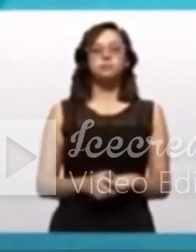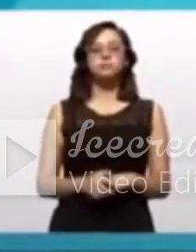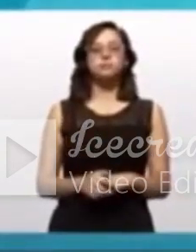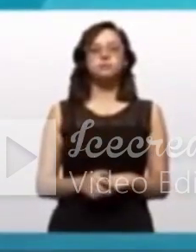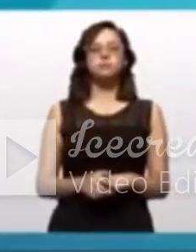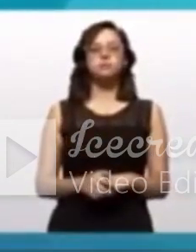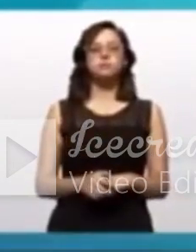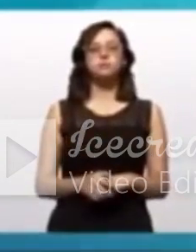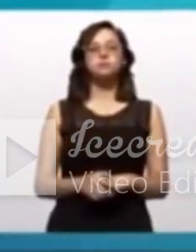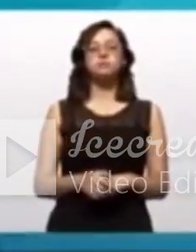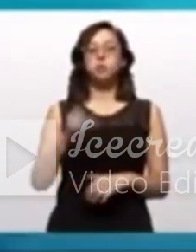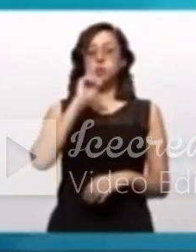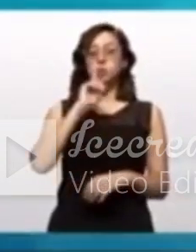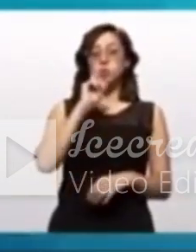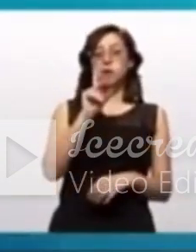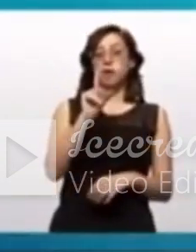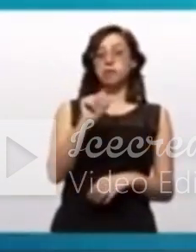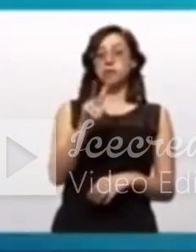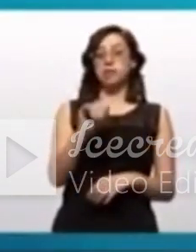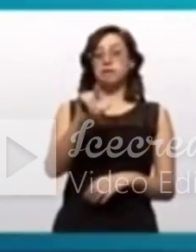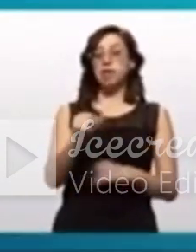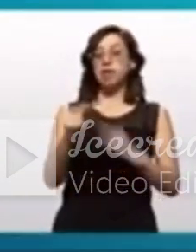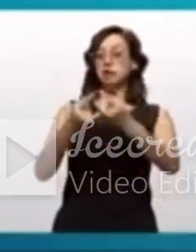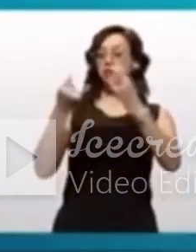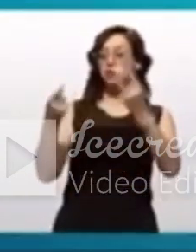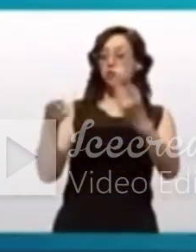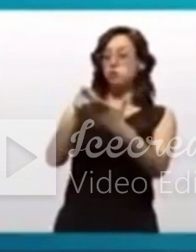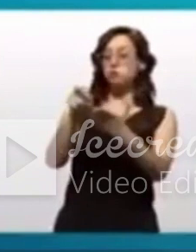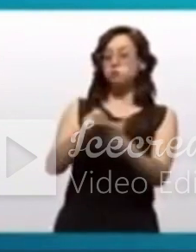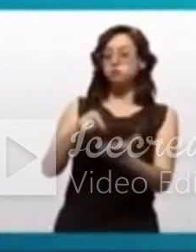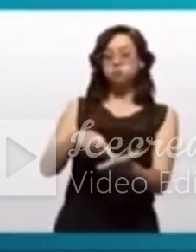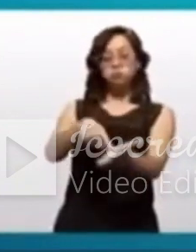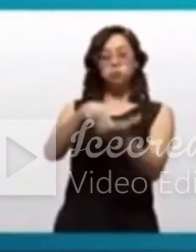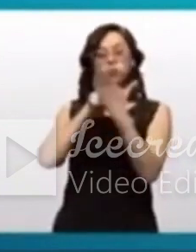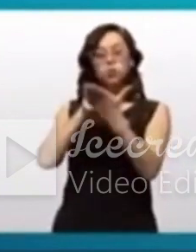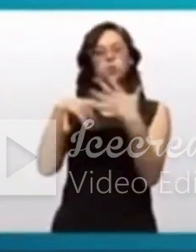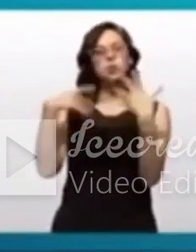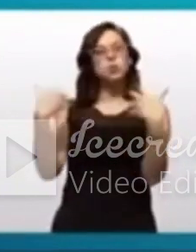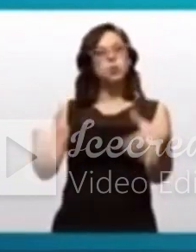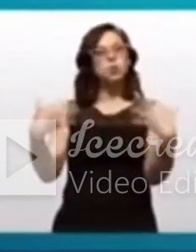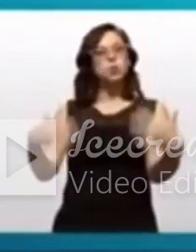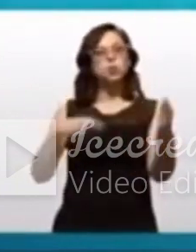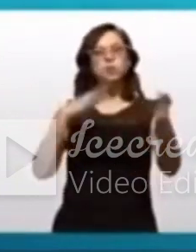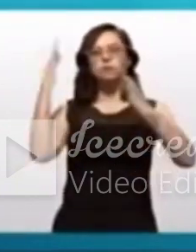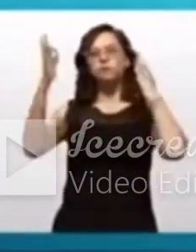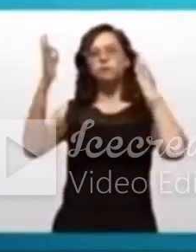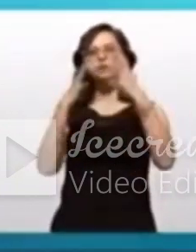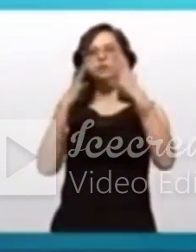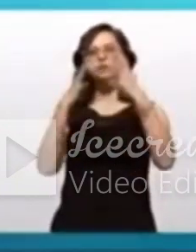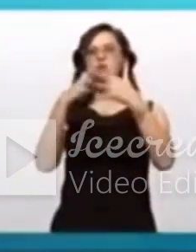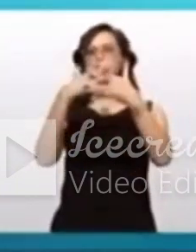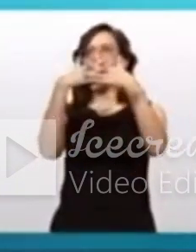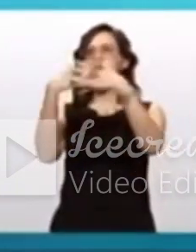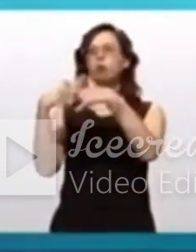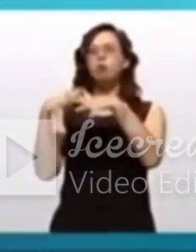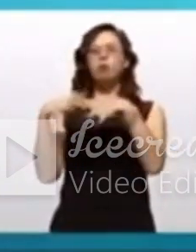Dávila es una de las pocas cuentistas mexicanas cuya literatura parece rebasar la realidad y lindar con la